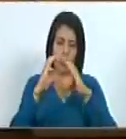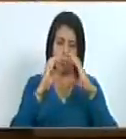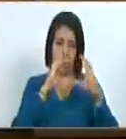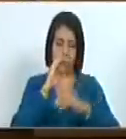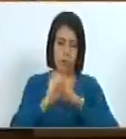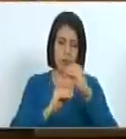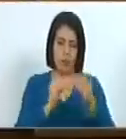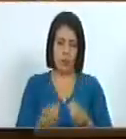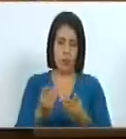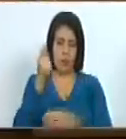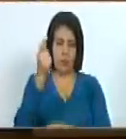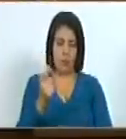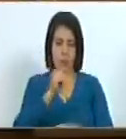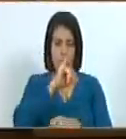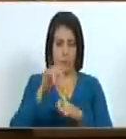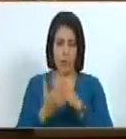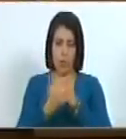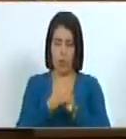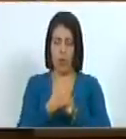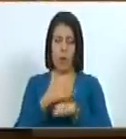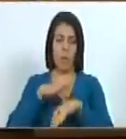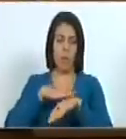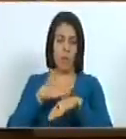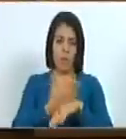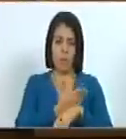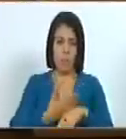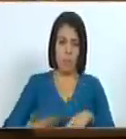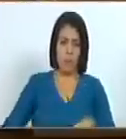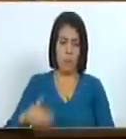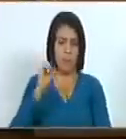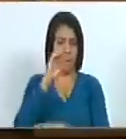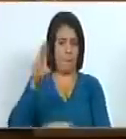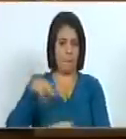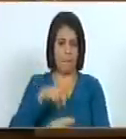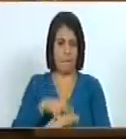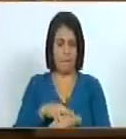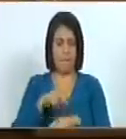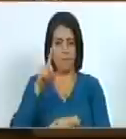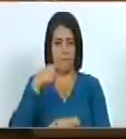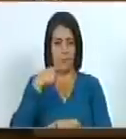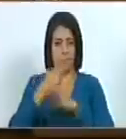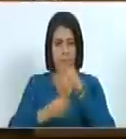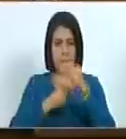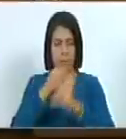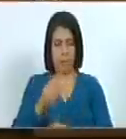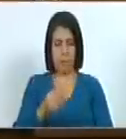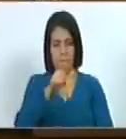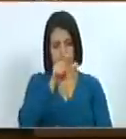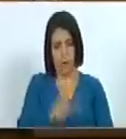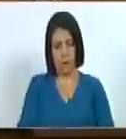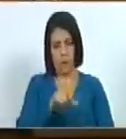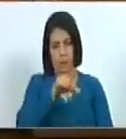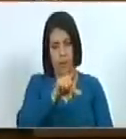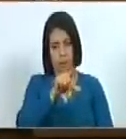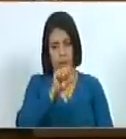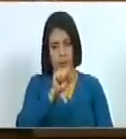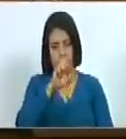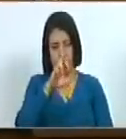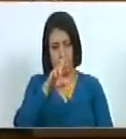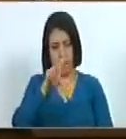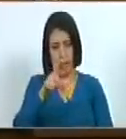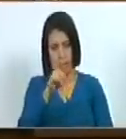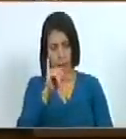comunicación dirigida al diputado Jorge Rodríguez Gómez, presidente de la Asamblea Nacional, suscrita por el ciudadano Sergei